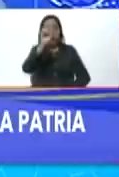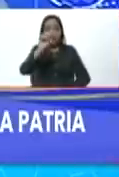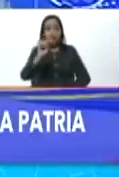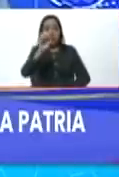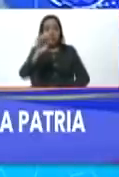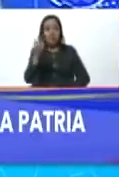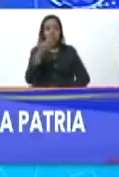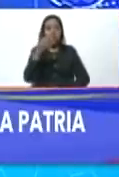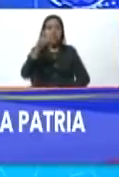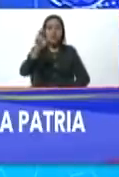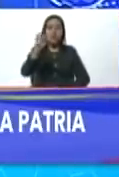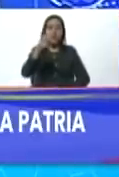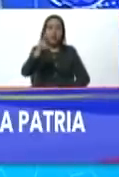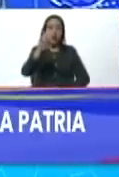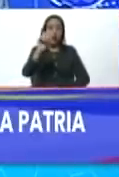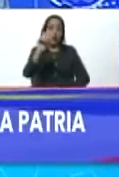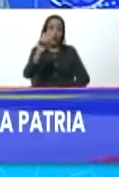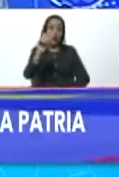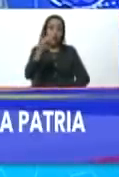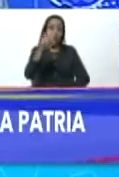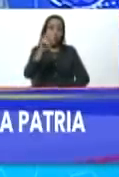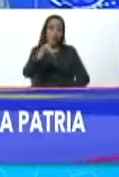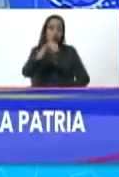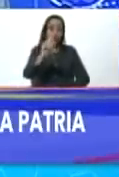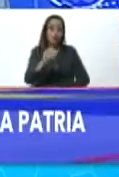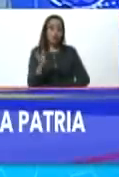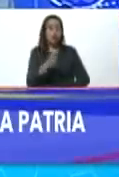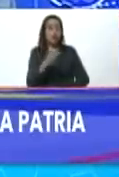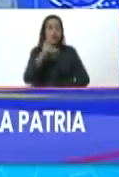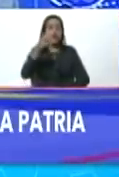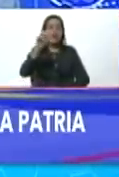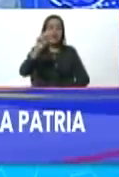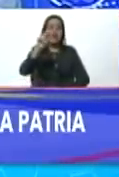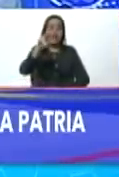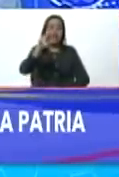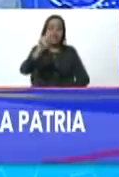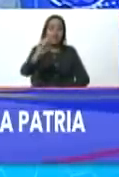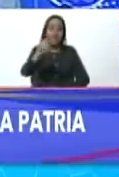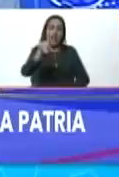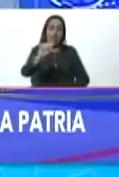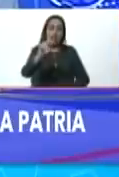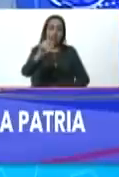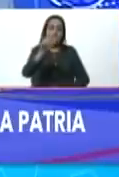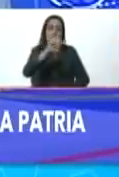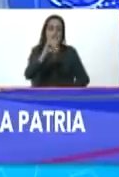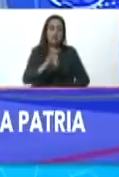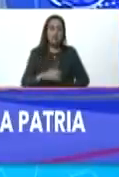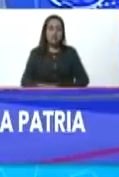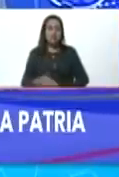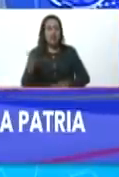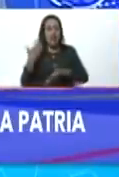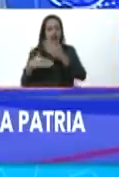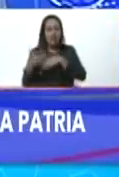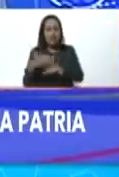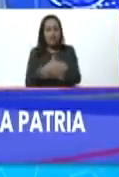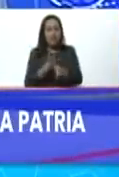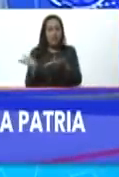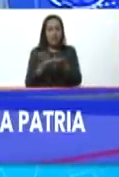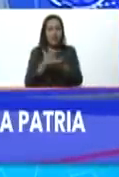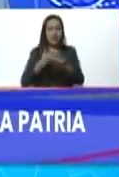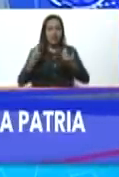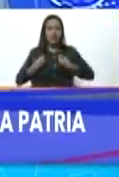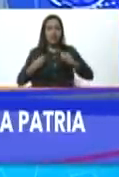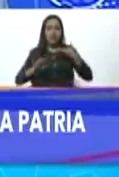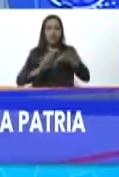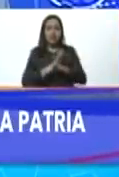Yo estuve el otro día viendo la vida del doctor, leyéndome un tremendo libro de la vida del doctor José Gregorio